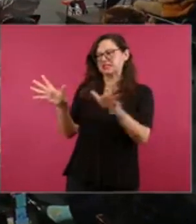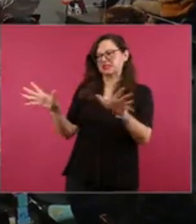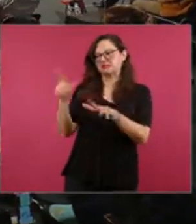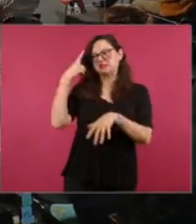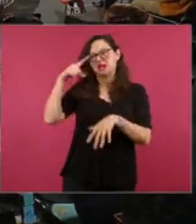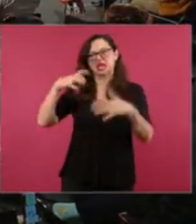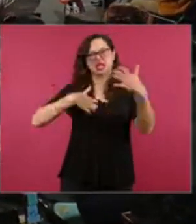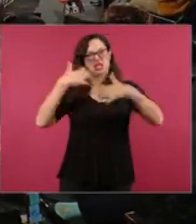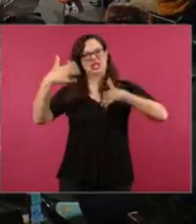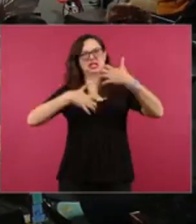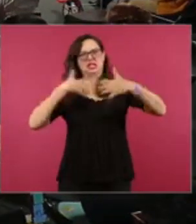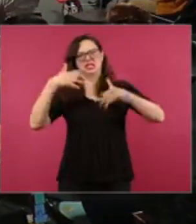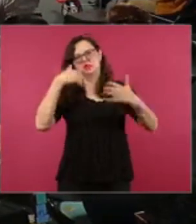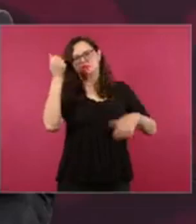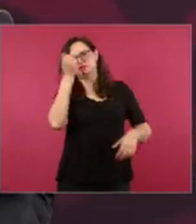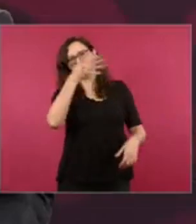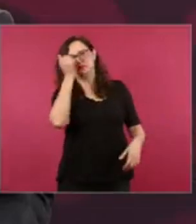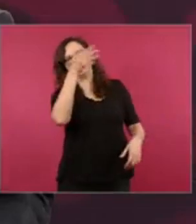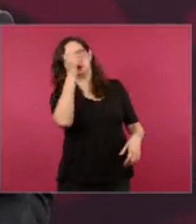estudiantes, maestros,